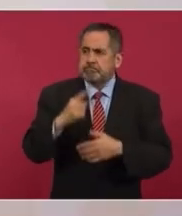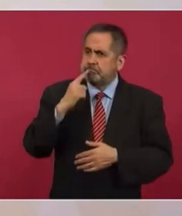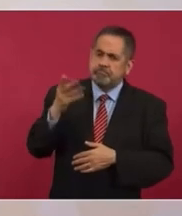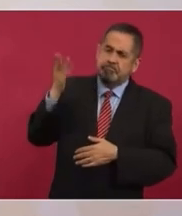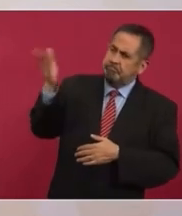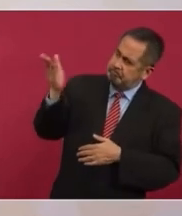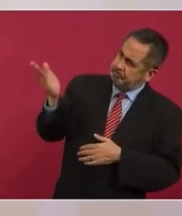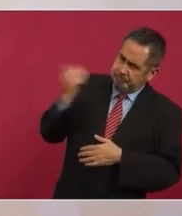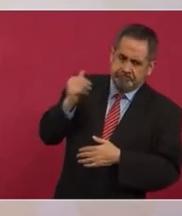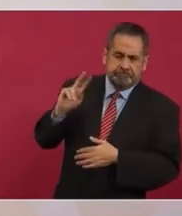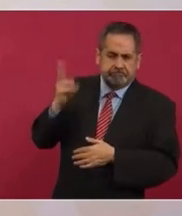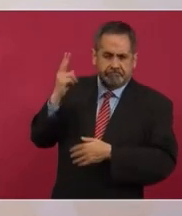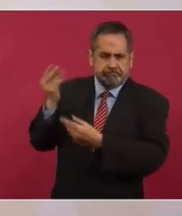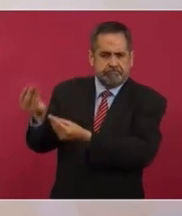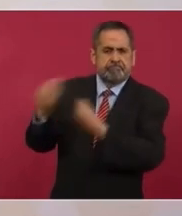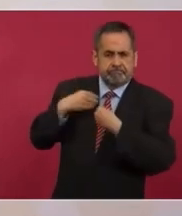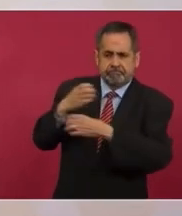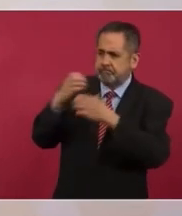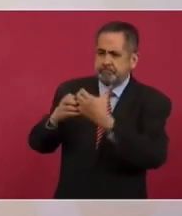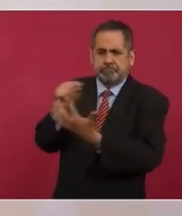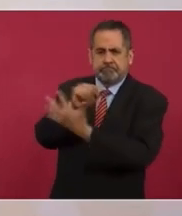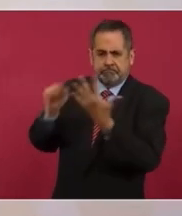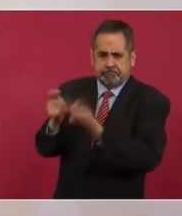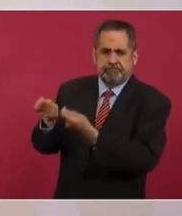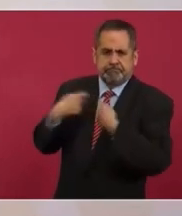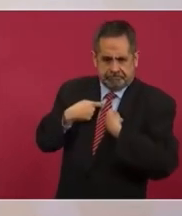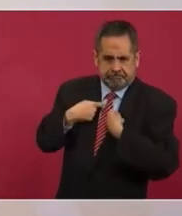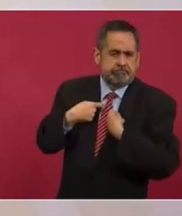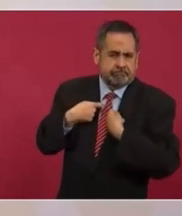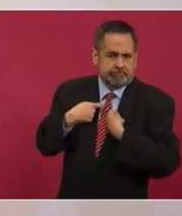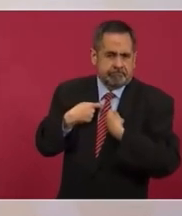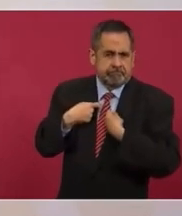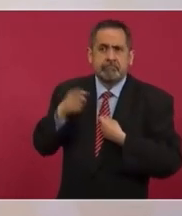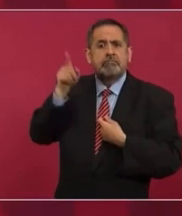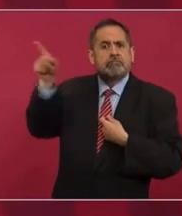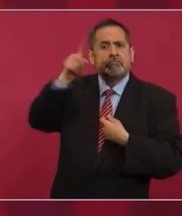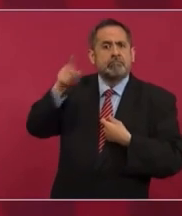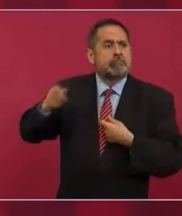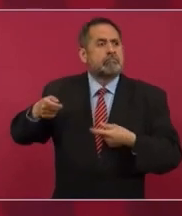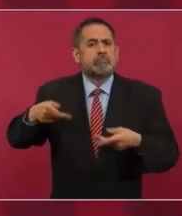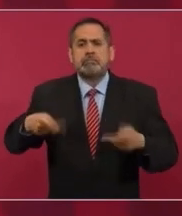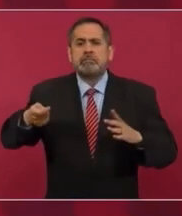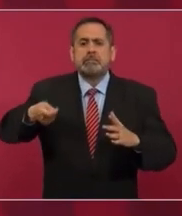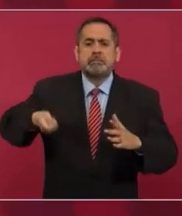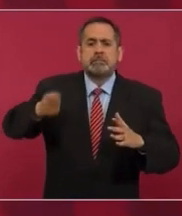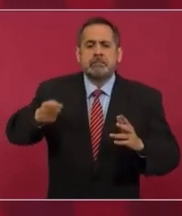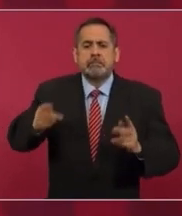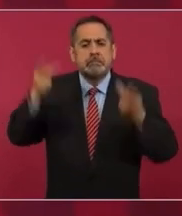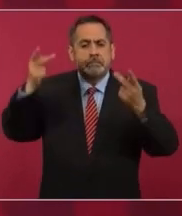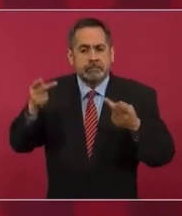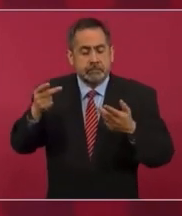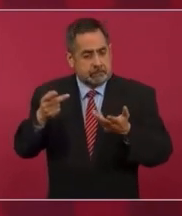demandando que nos devuelvan. Ay, no, qué pena. Todas esas piezas que se subastan en